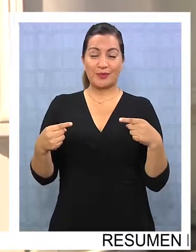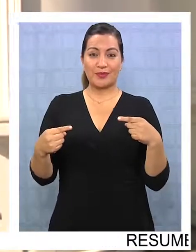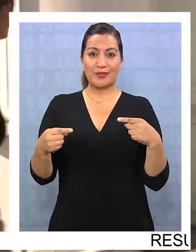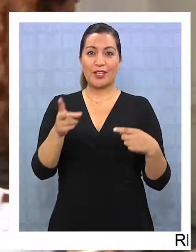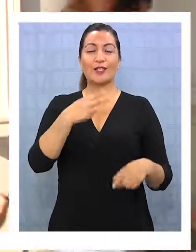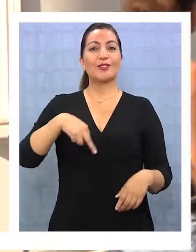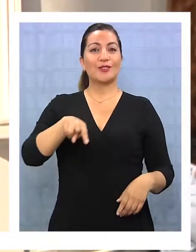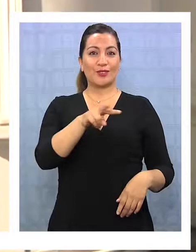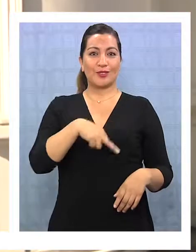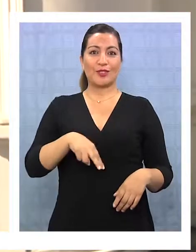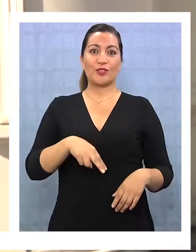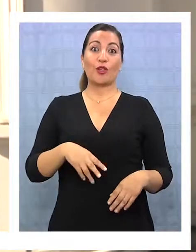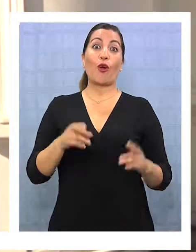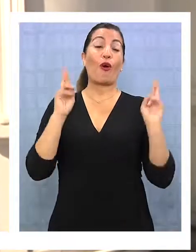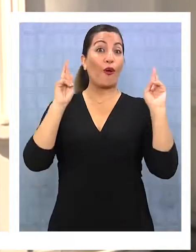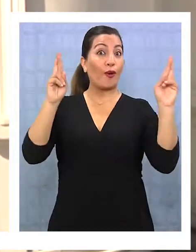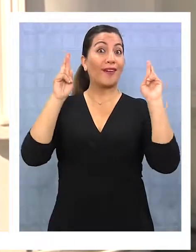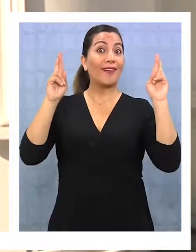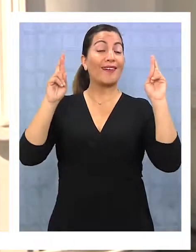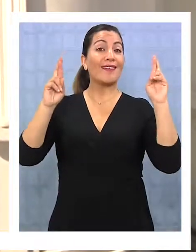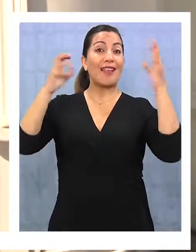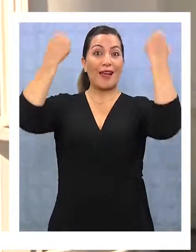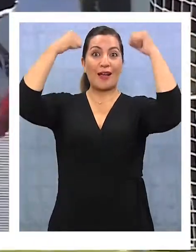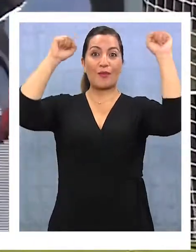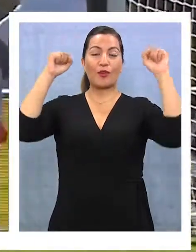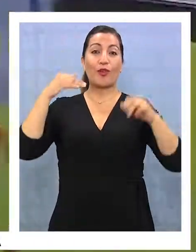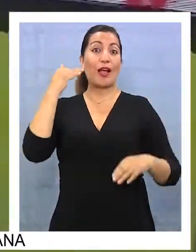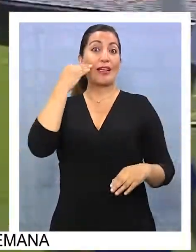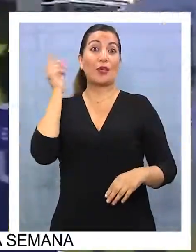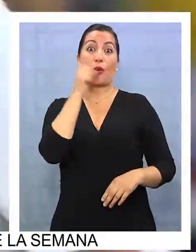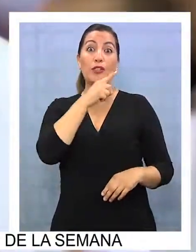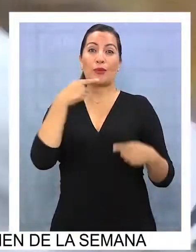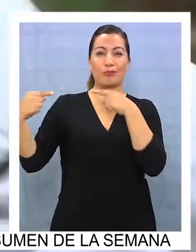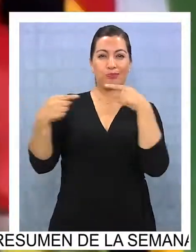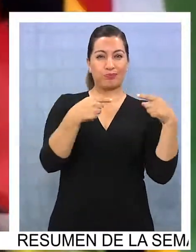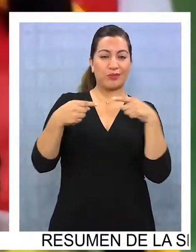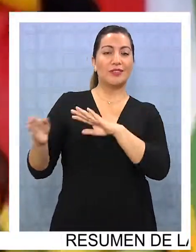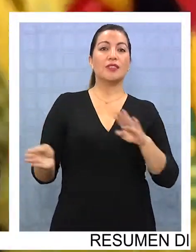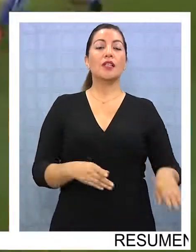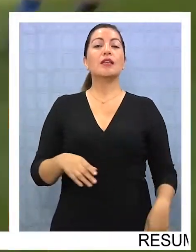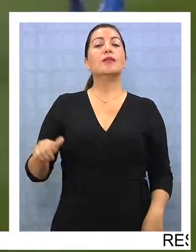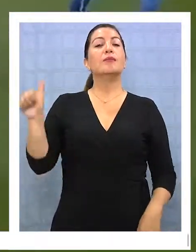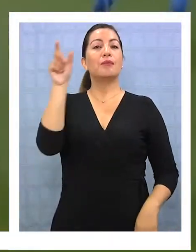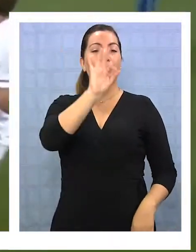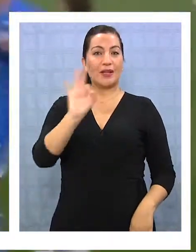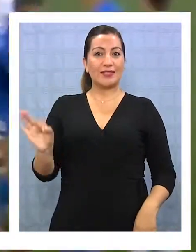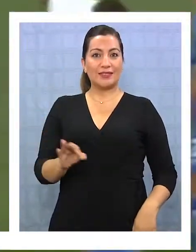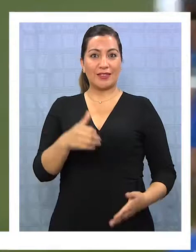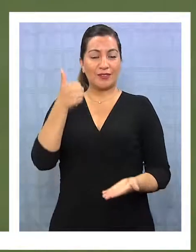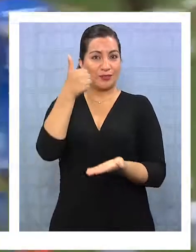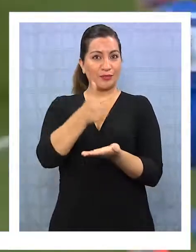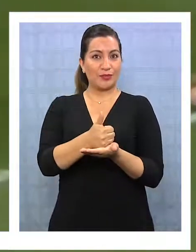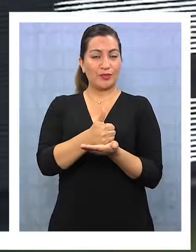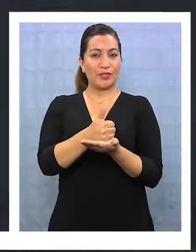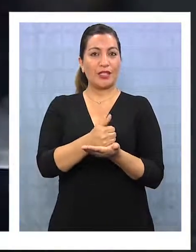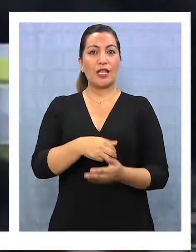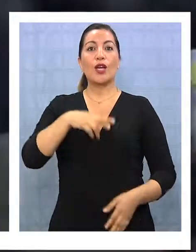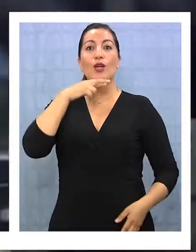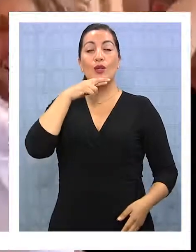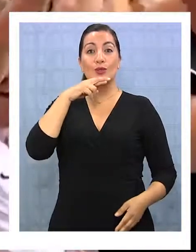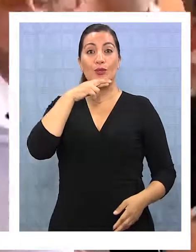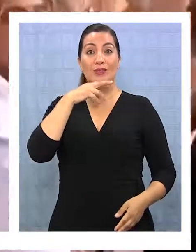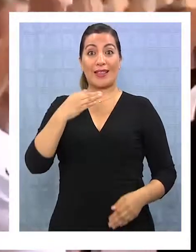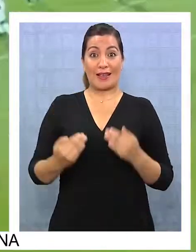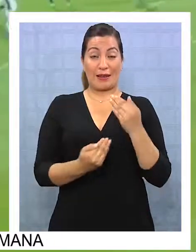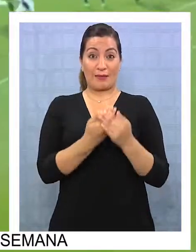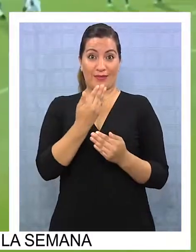vamos a salir a estar campeón o vamos a estar peleando la final. La copa parte el sábado con el partido Rusia-Nueva Zelanda a las 11